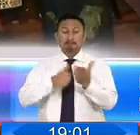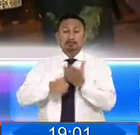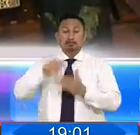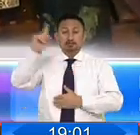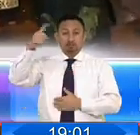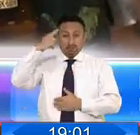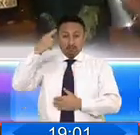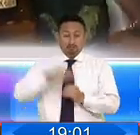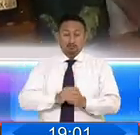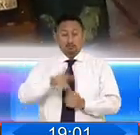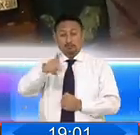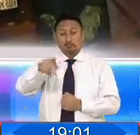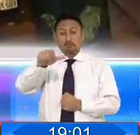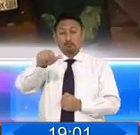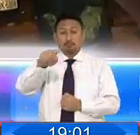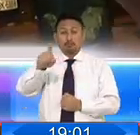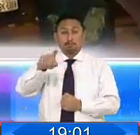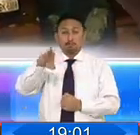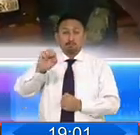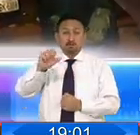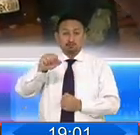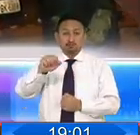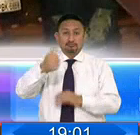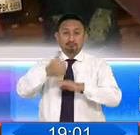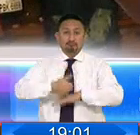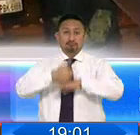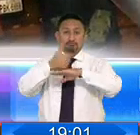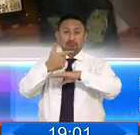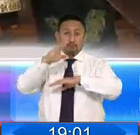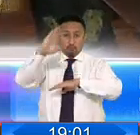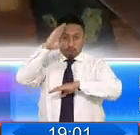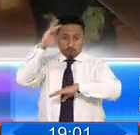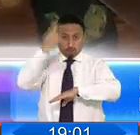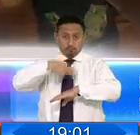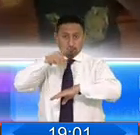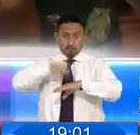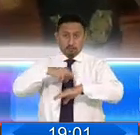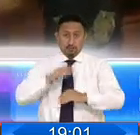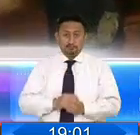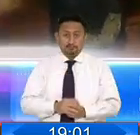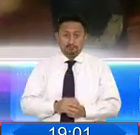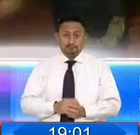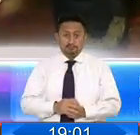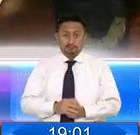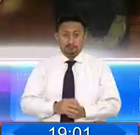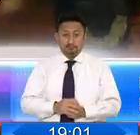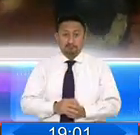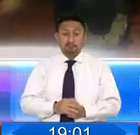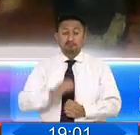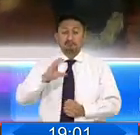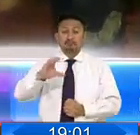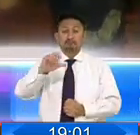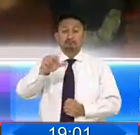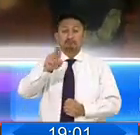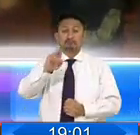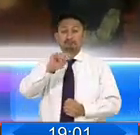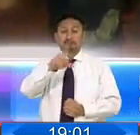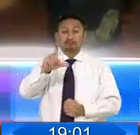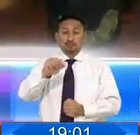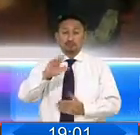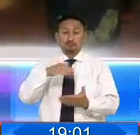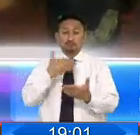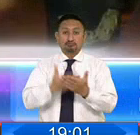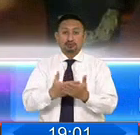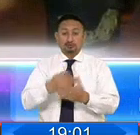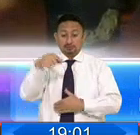Gobierno, Patricio Pazmiño, junto al comandante general de la Policía Nacional, Patricio Carrillo. Se acercaron aquí al exterior